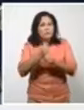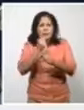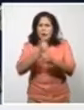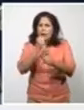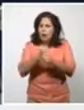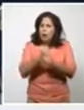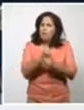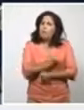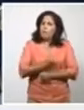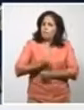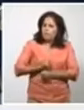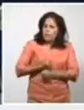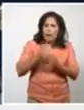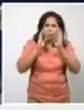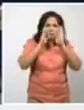fuerte,